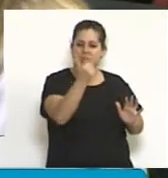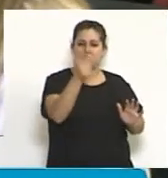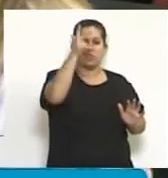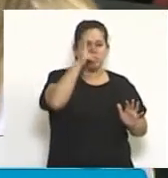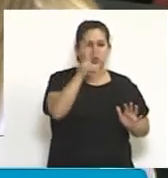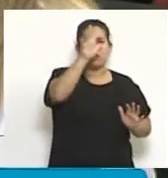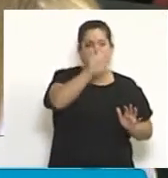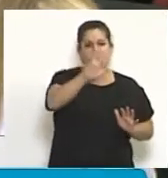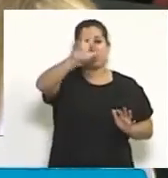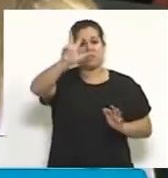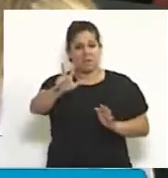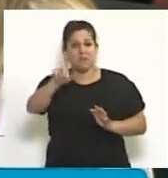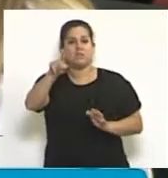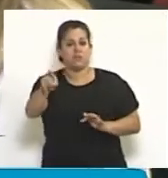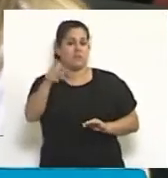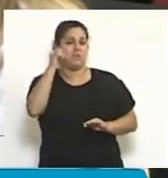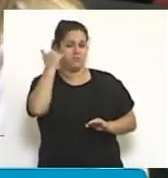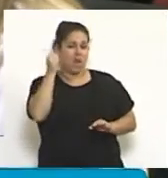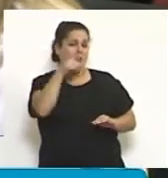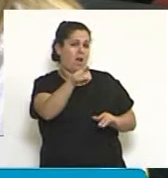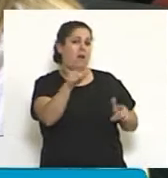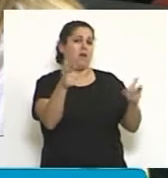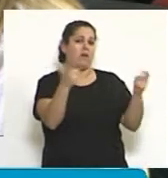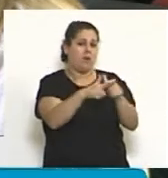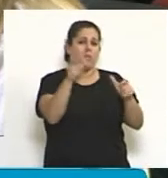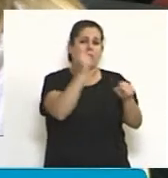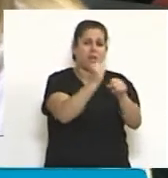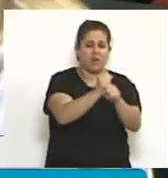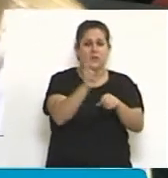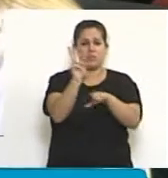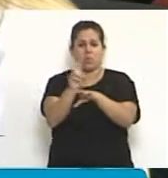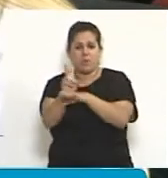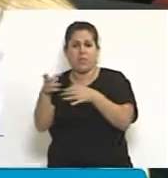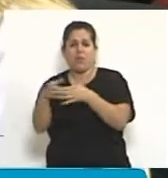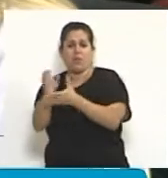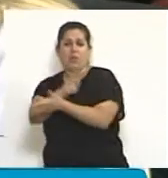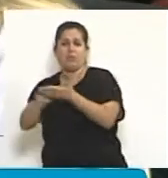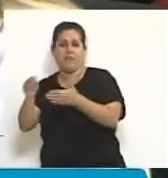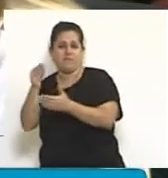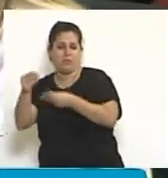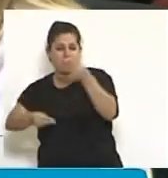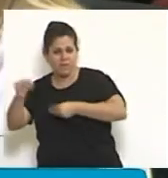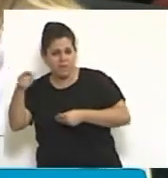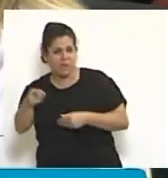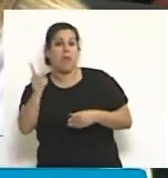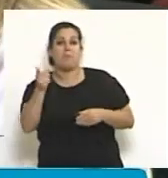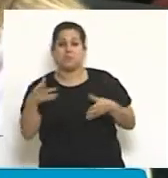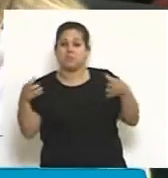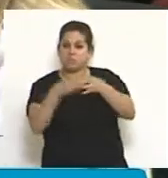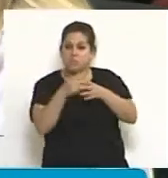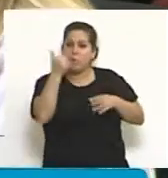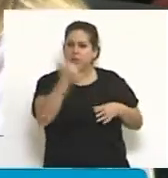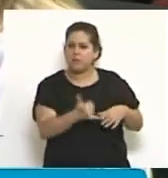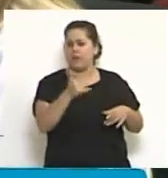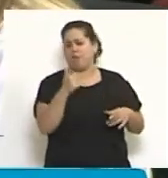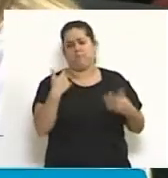26853 para los fueros contencioso, administrativo, civil y comercial, del trabajo y de la seguridad. Esas cámaras tienen en sus manos